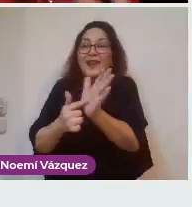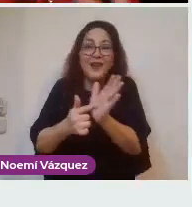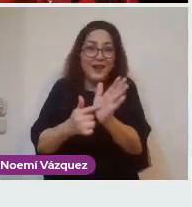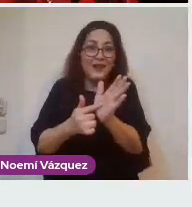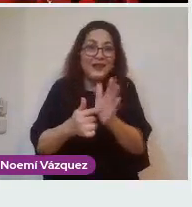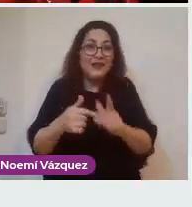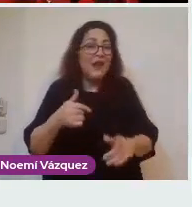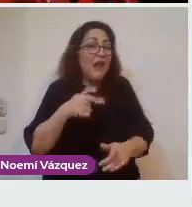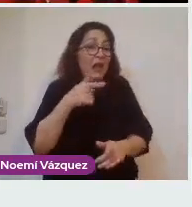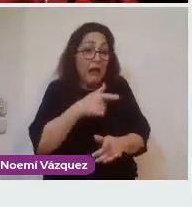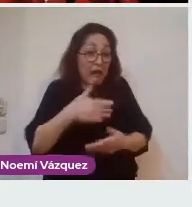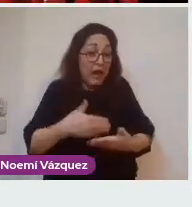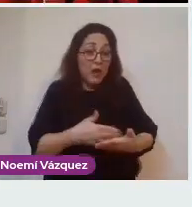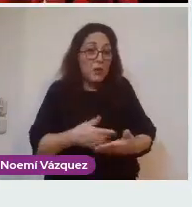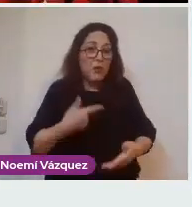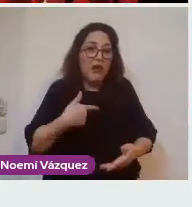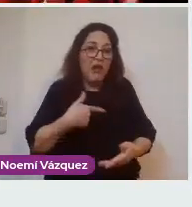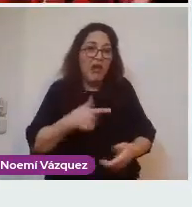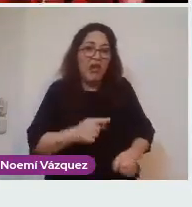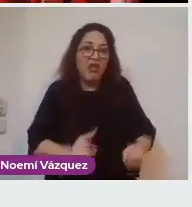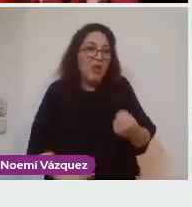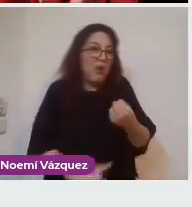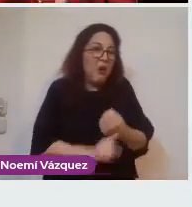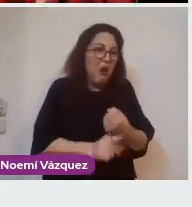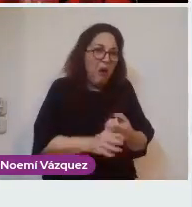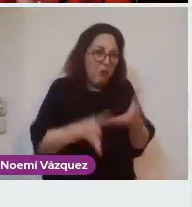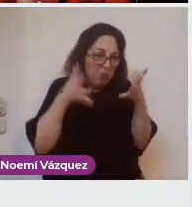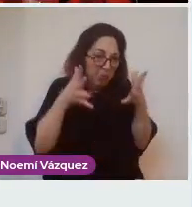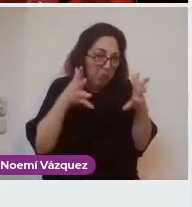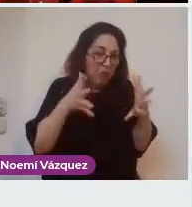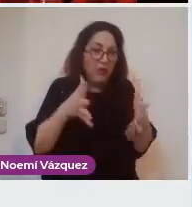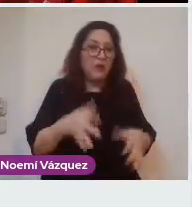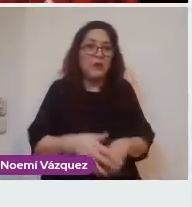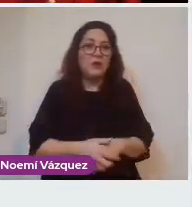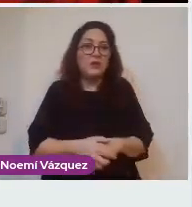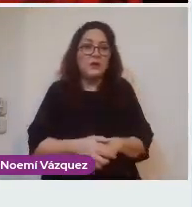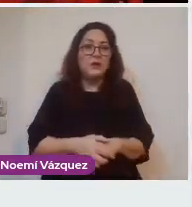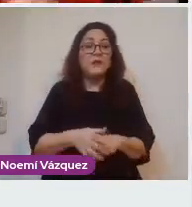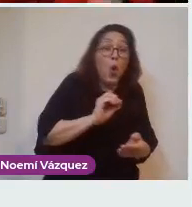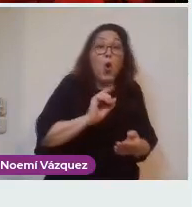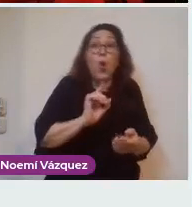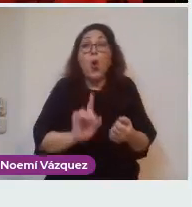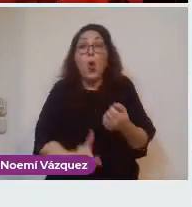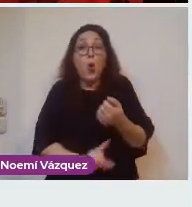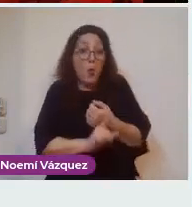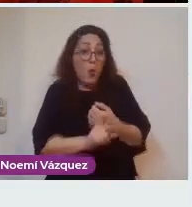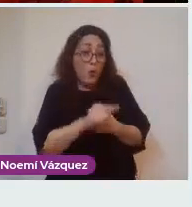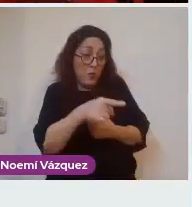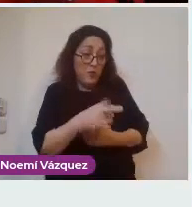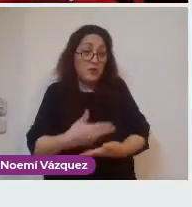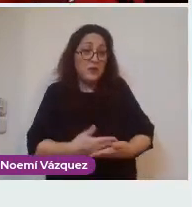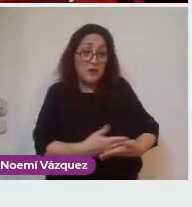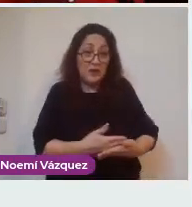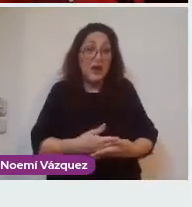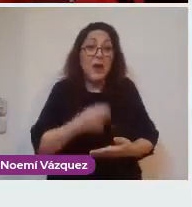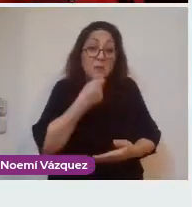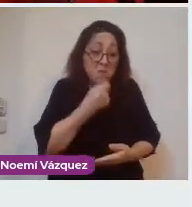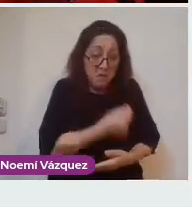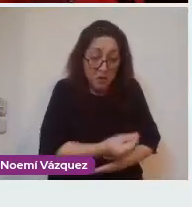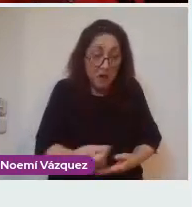que tenemos con los demás a través del alimento. Y qué tanto hay presiones,